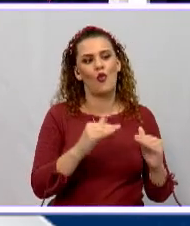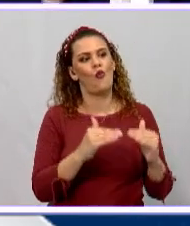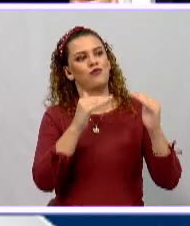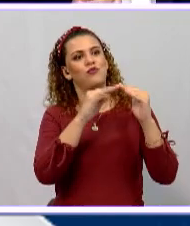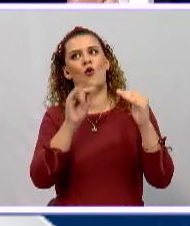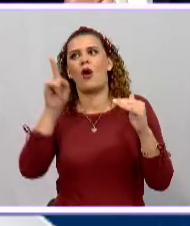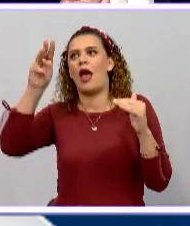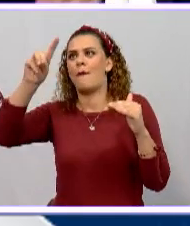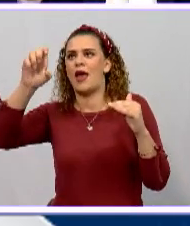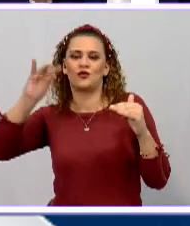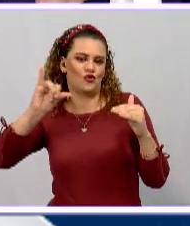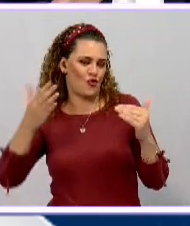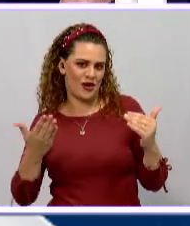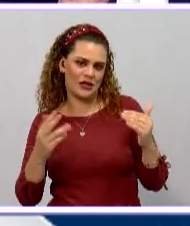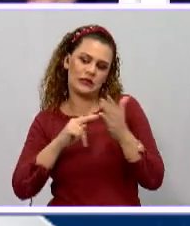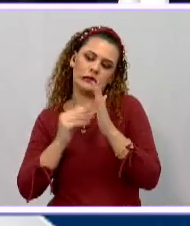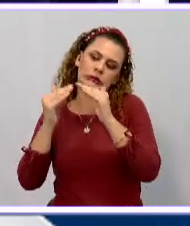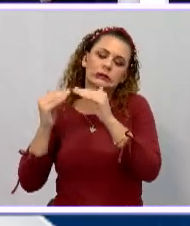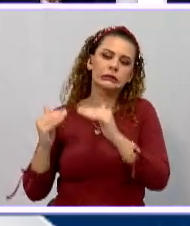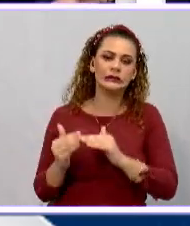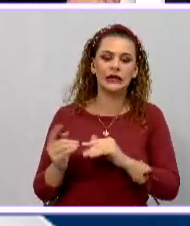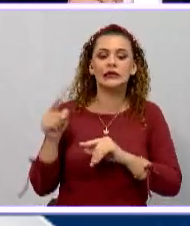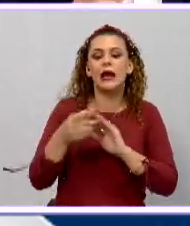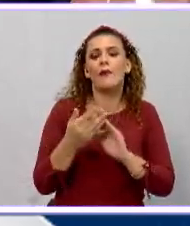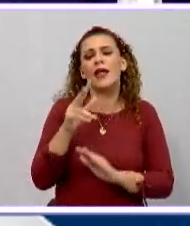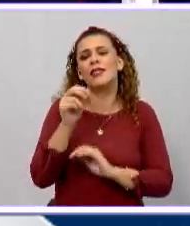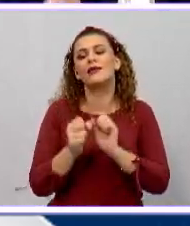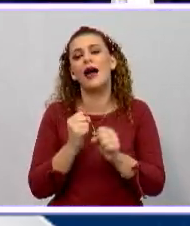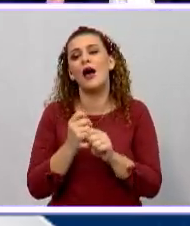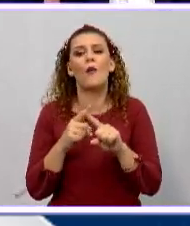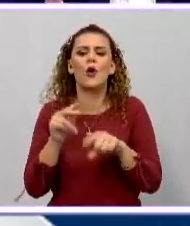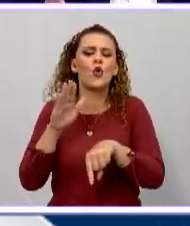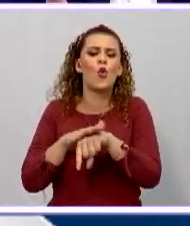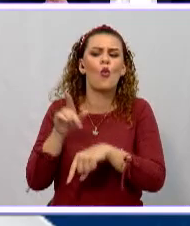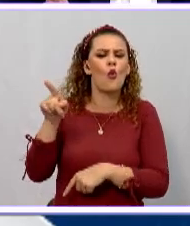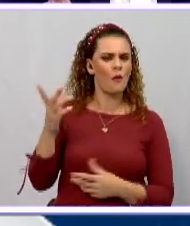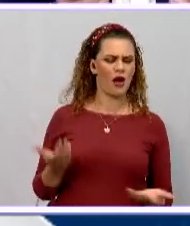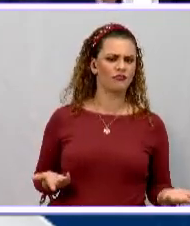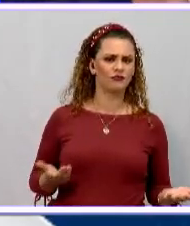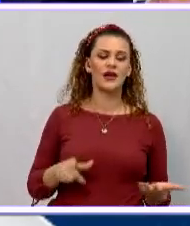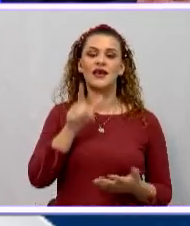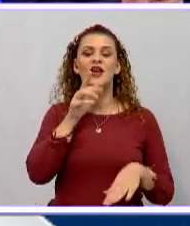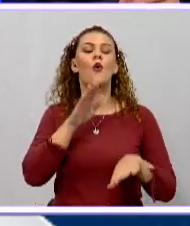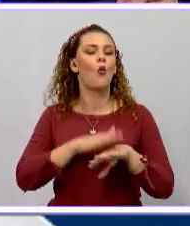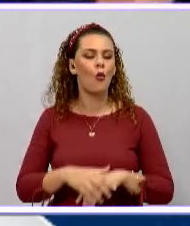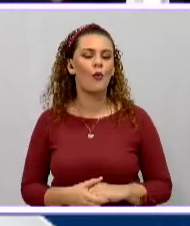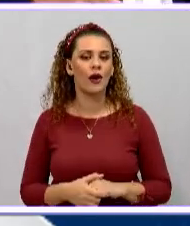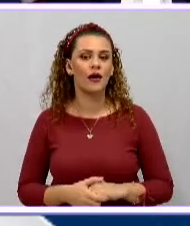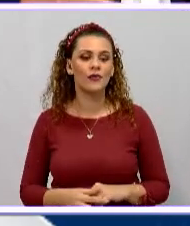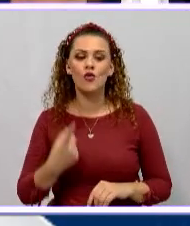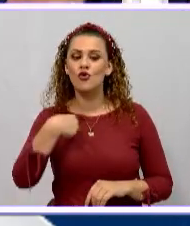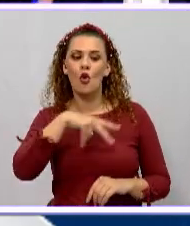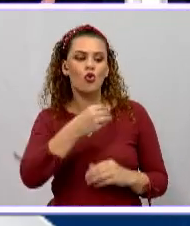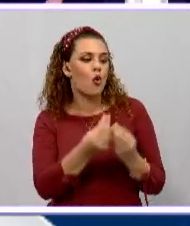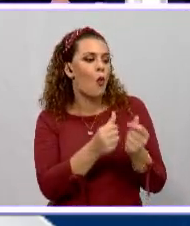el nivel de la Liga MX bajar el nivel que regrese apenas con 30 años pero eso no es culpa de Campbell la culpa es que no hemos